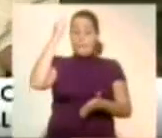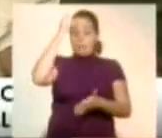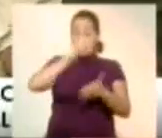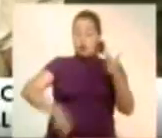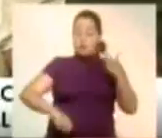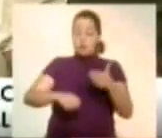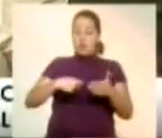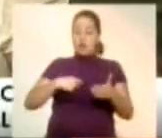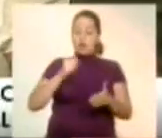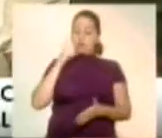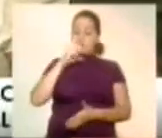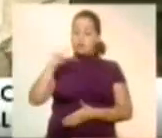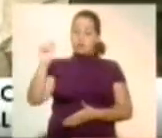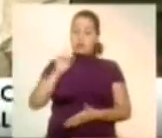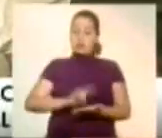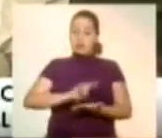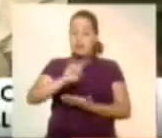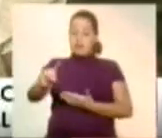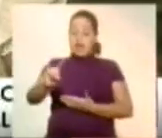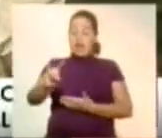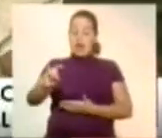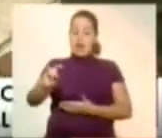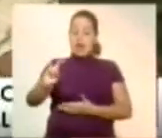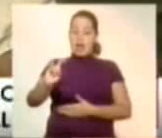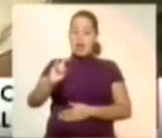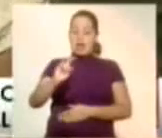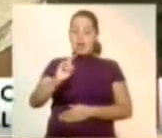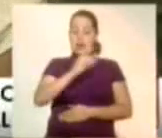país para el empresario Guillermo Zuluaga, su hijo